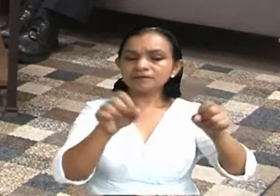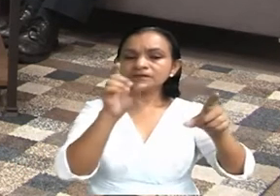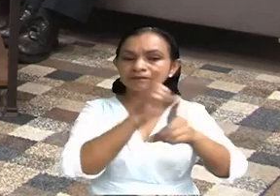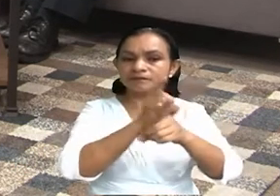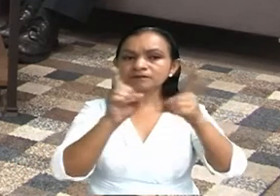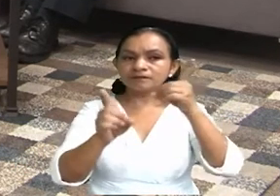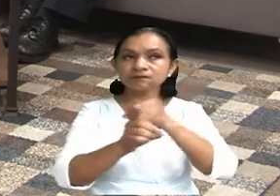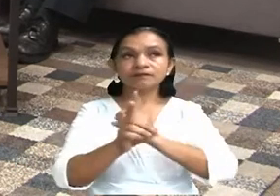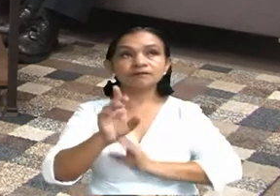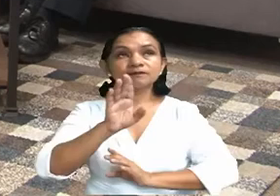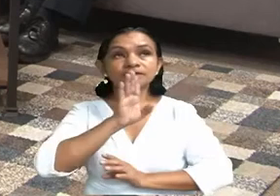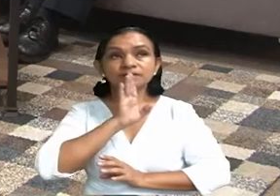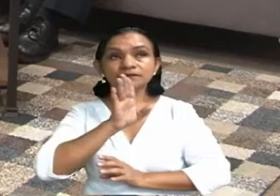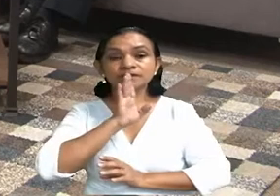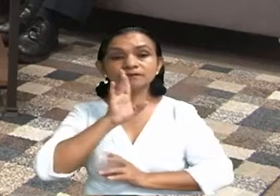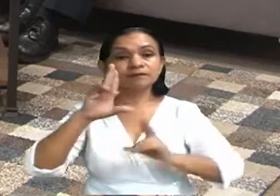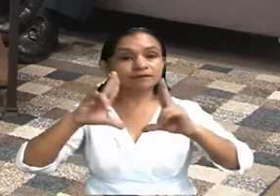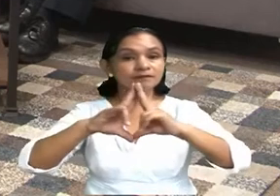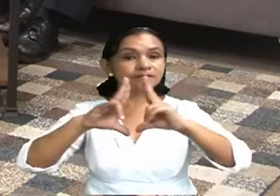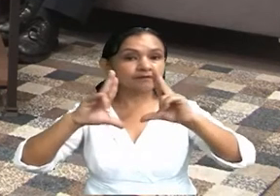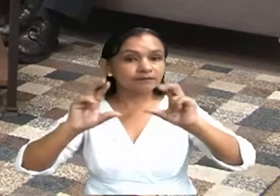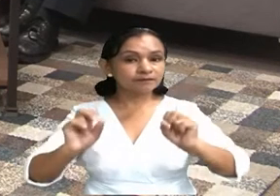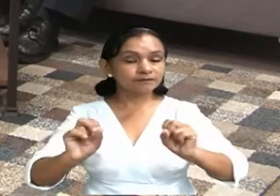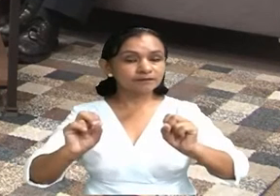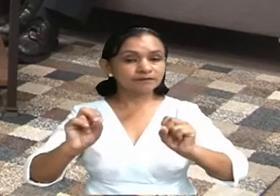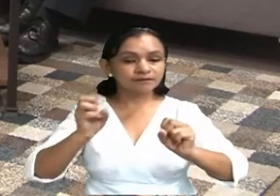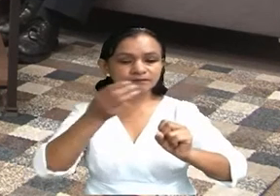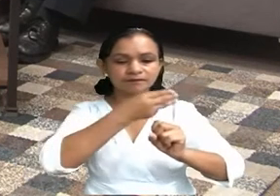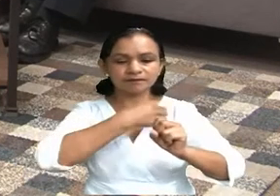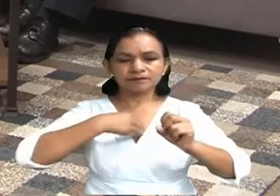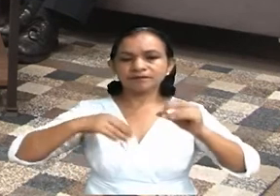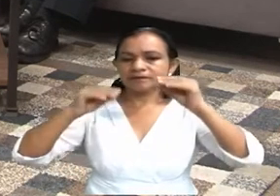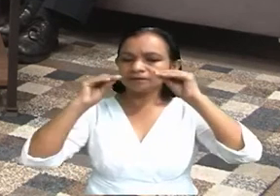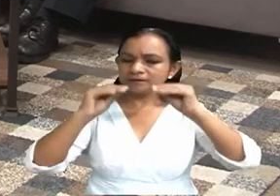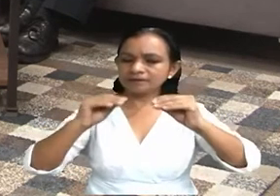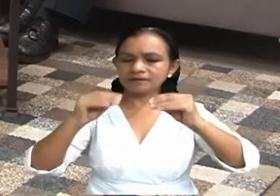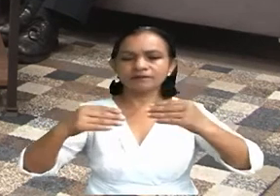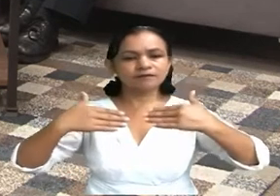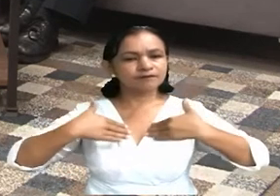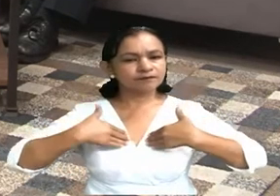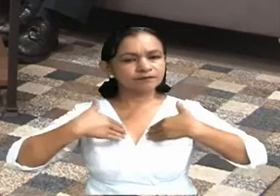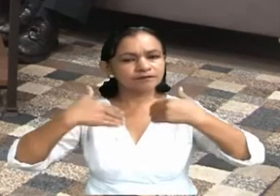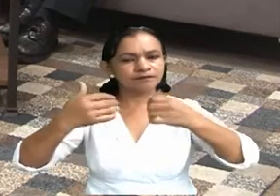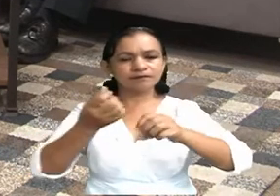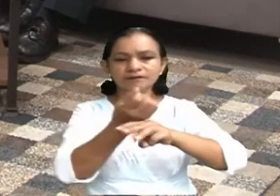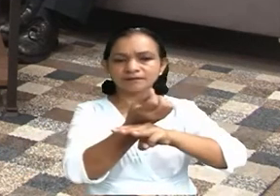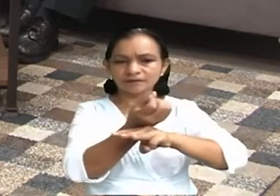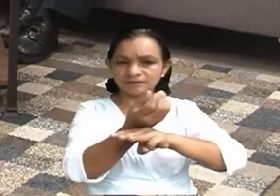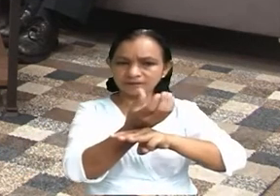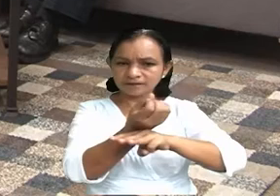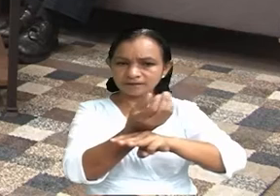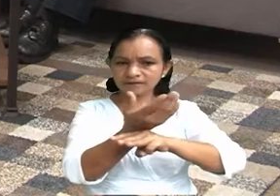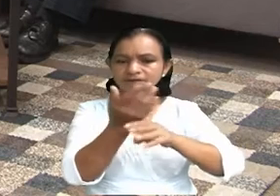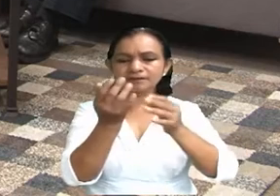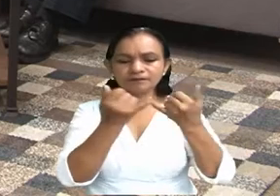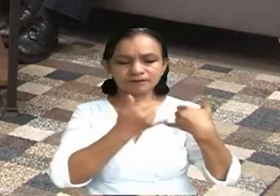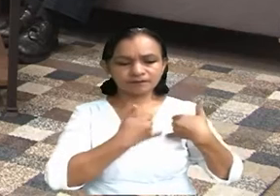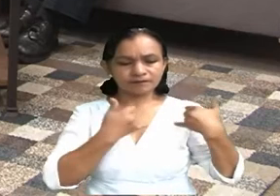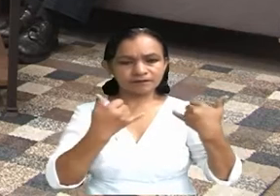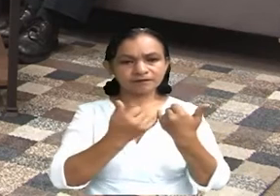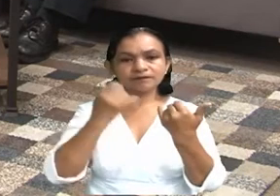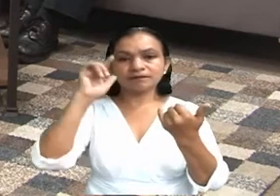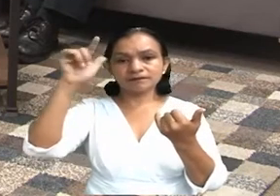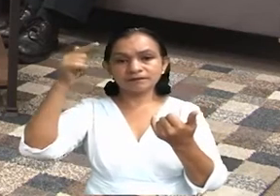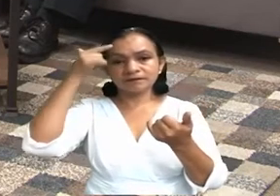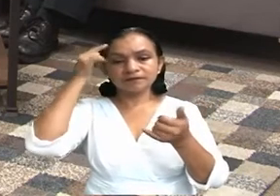Entonces, okay, estamos hablando de que en nuestro país el MINED, el MINSA, la alcaldía son, okay, las entidades públicas